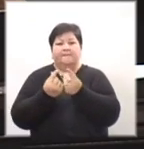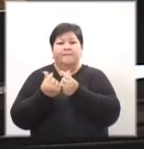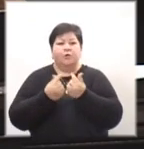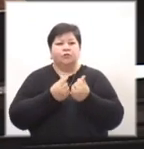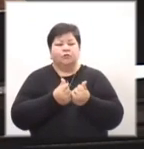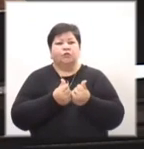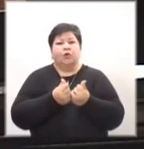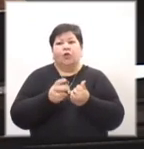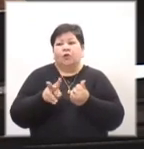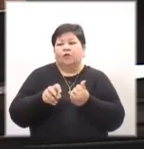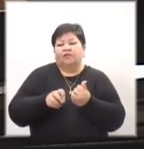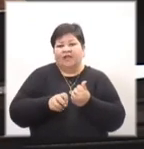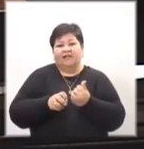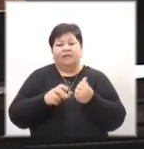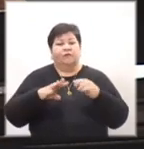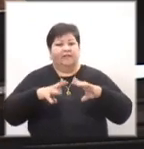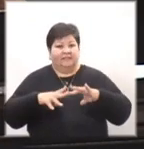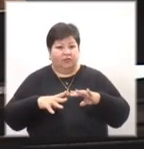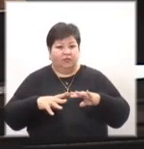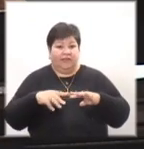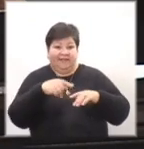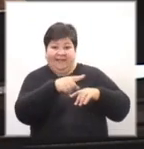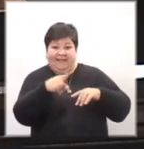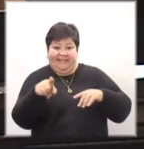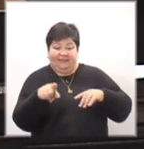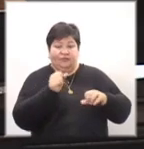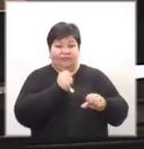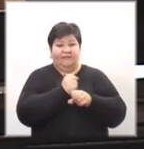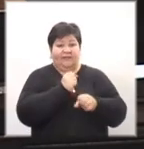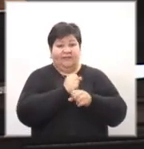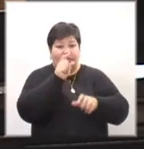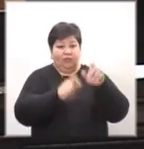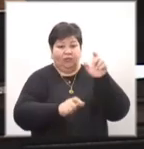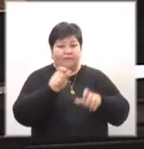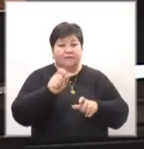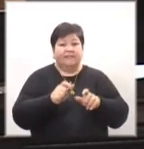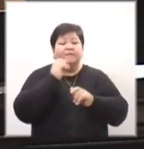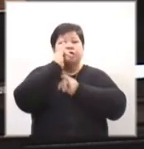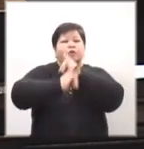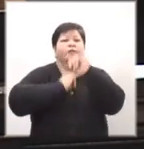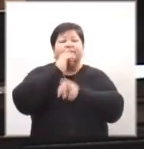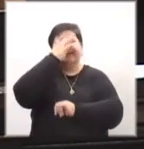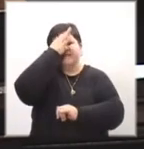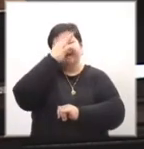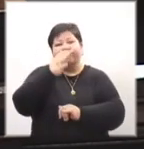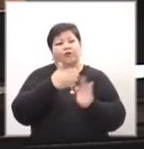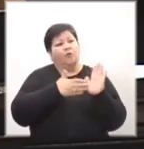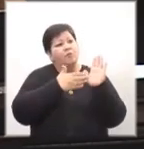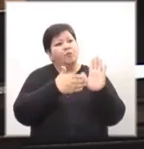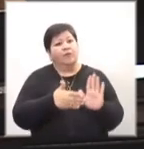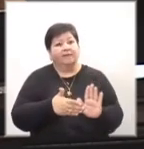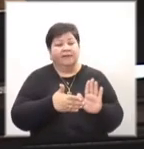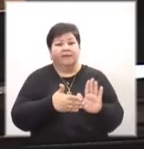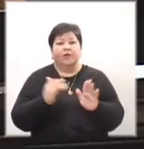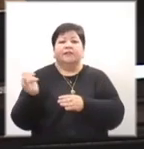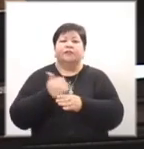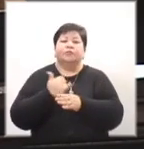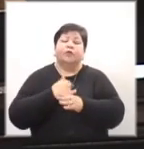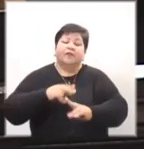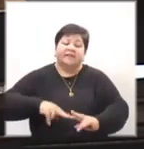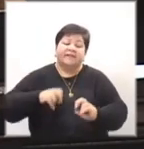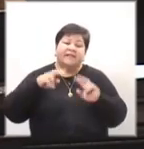cobrar de gran parte de estos trabajadores. Los informes técnicos presentados por calificados institutos de